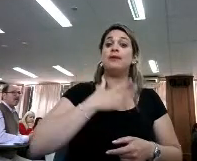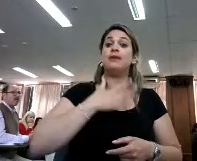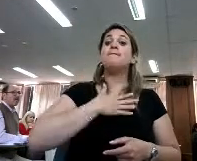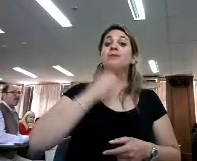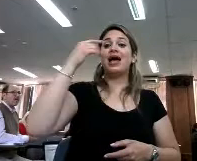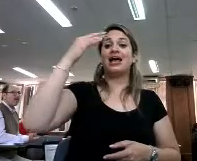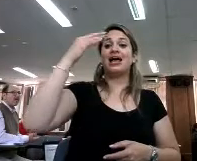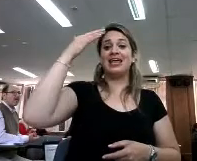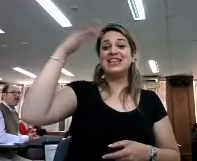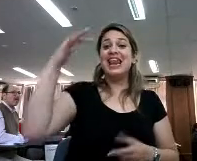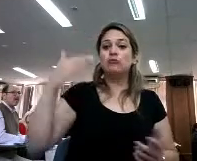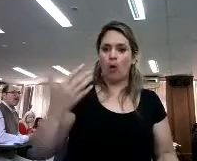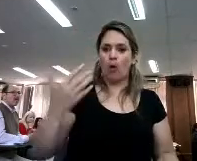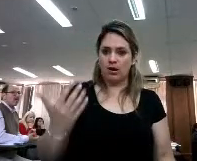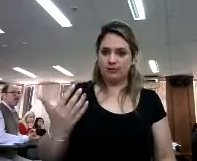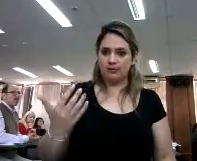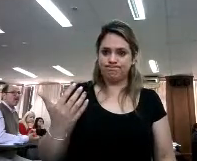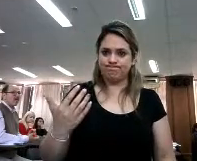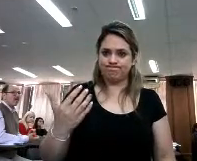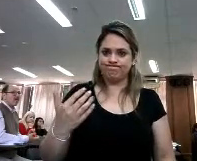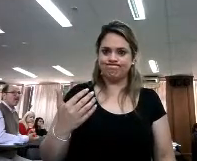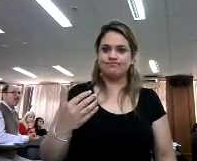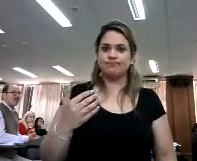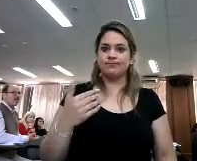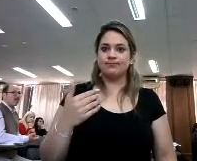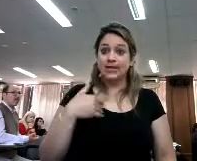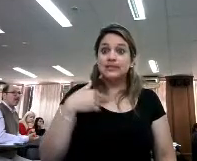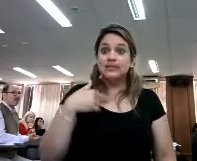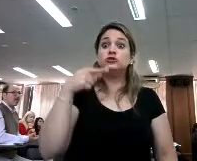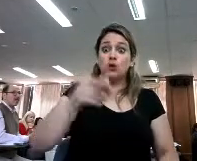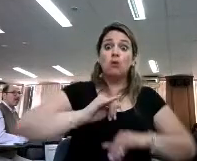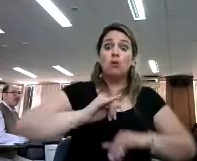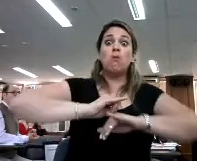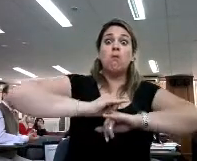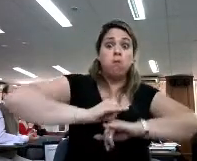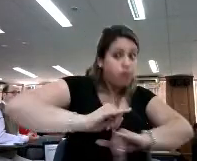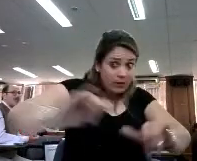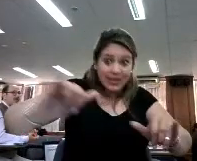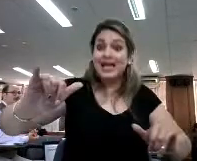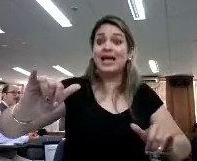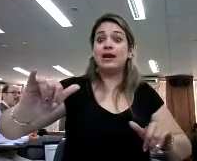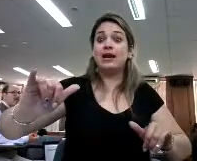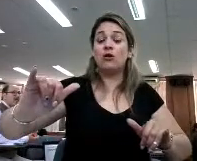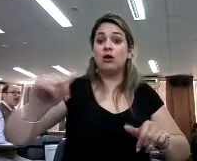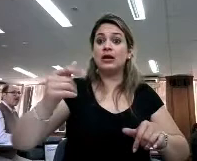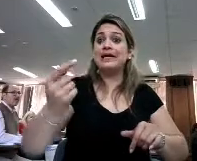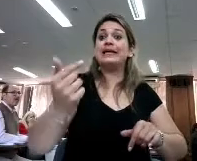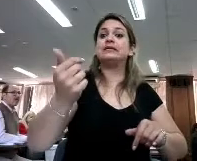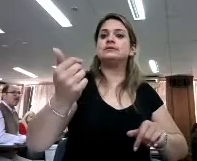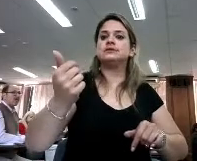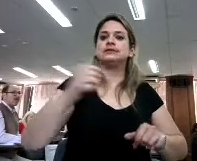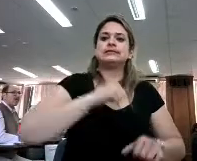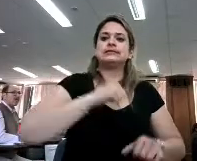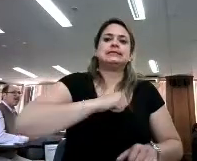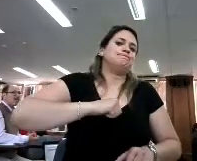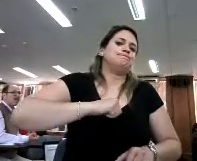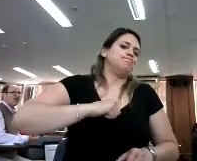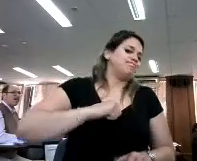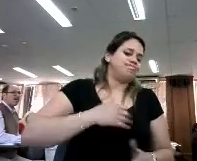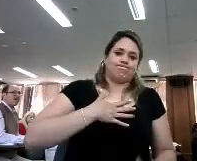intelectual. Yo iba a publicarlo, ahora se me ha dañado